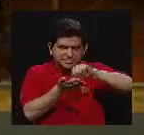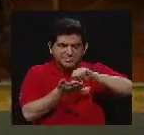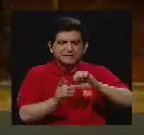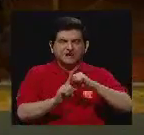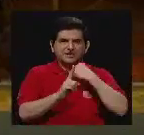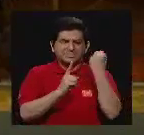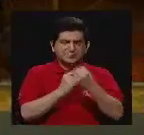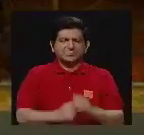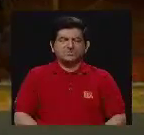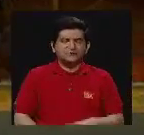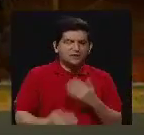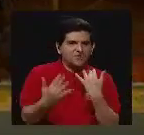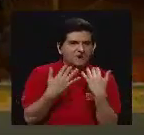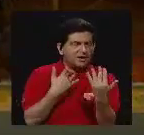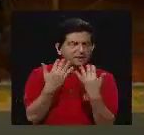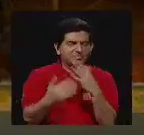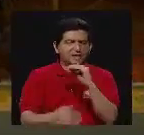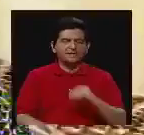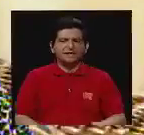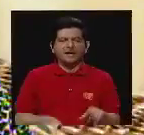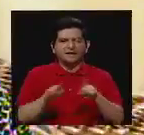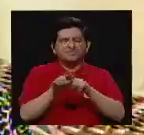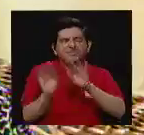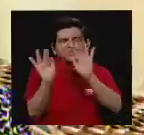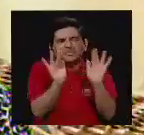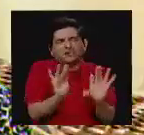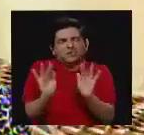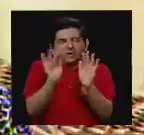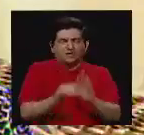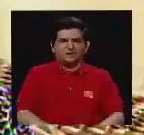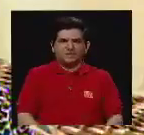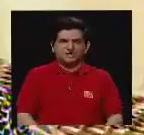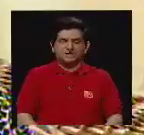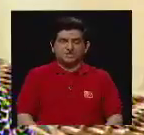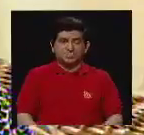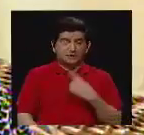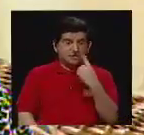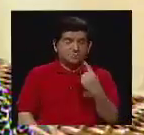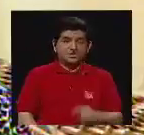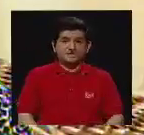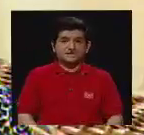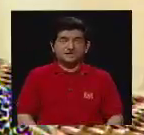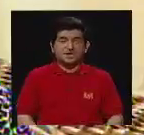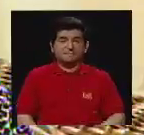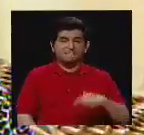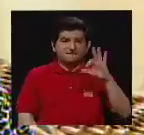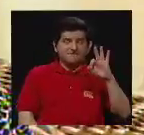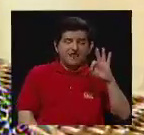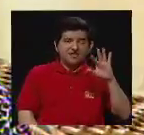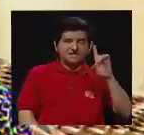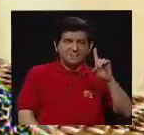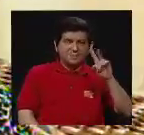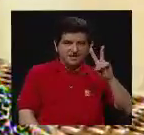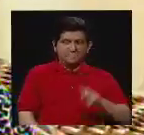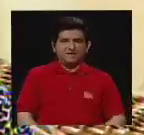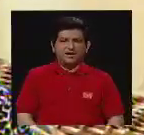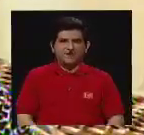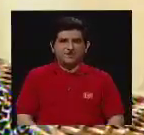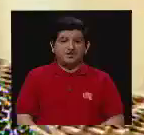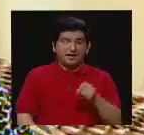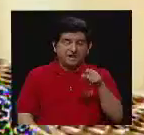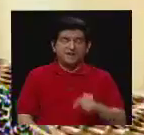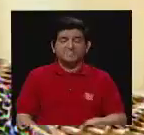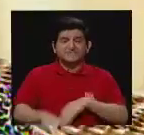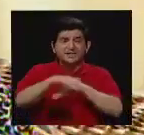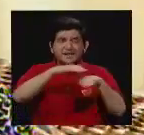central al asunto de la empatía y la compasión, que parece, según primatólogos como Franz de Waal, que está en la base